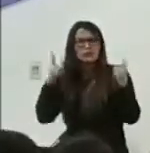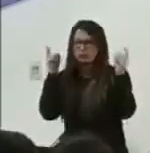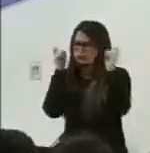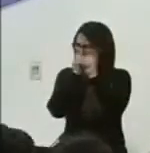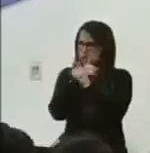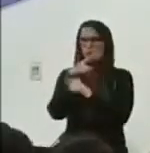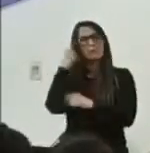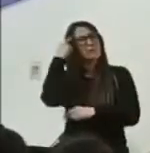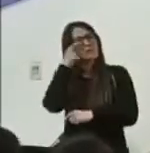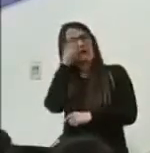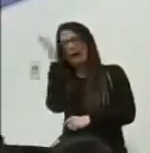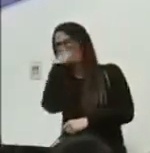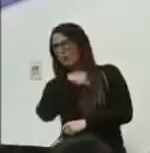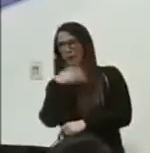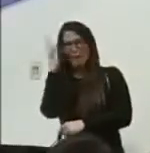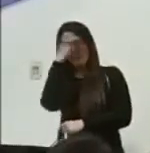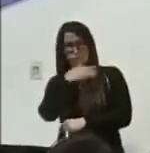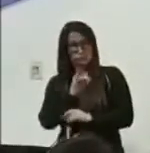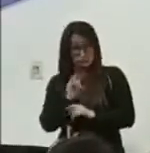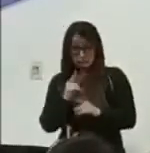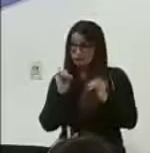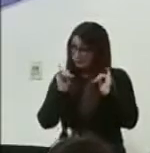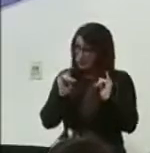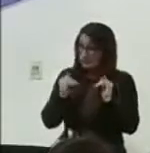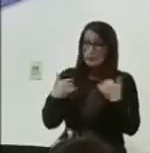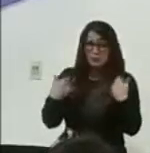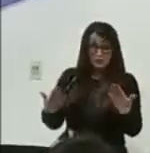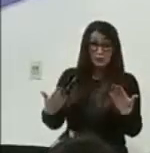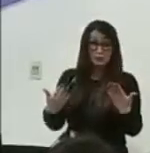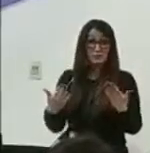van a poder. Y pudimos.